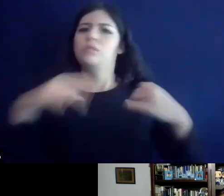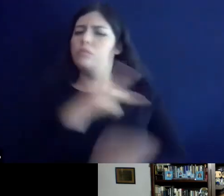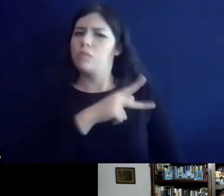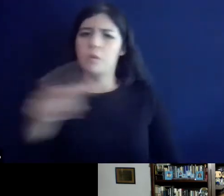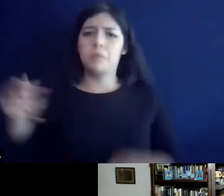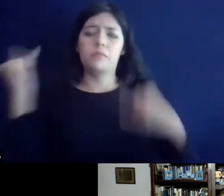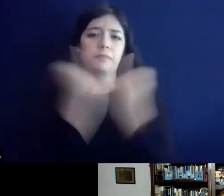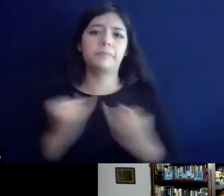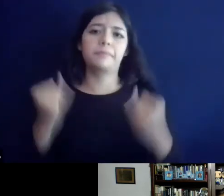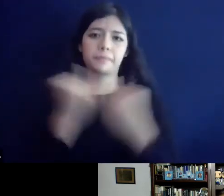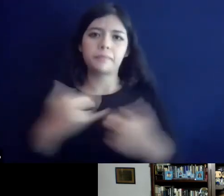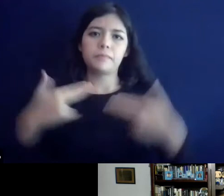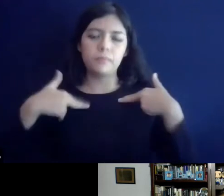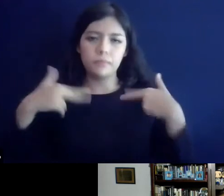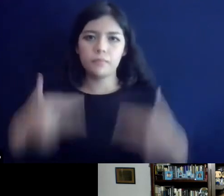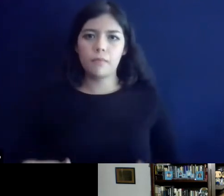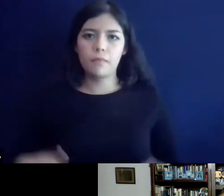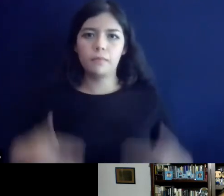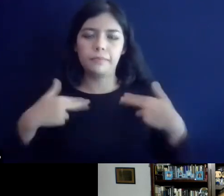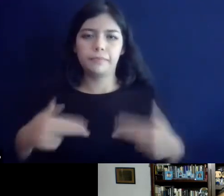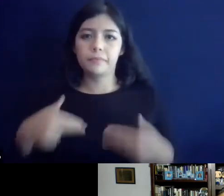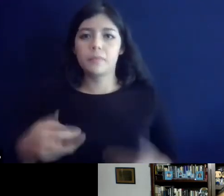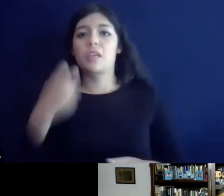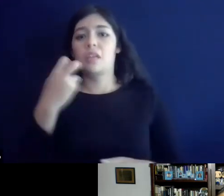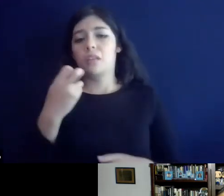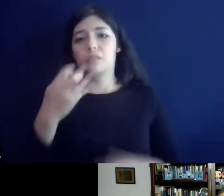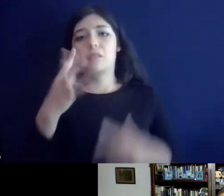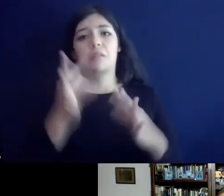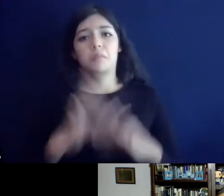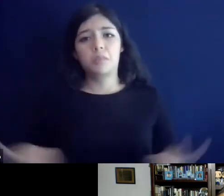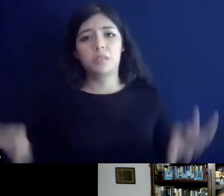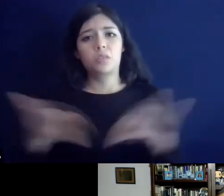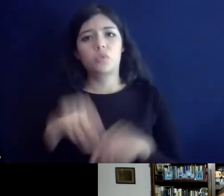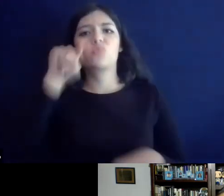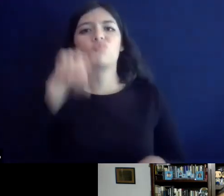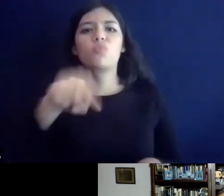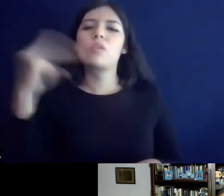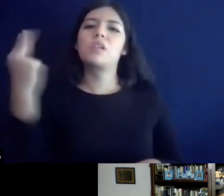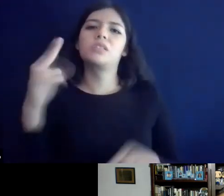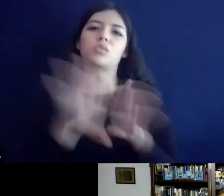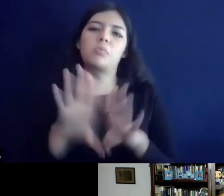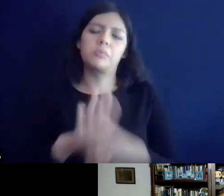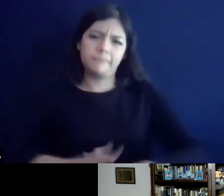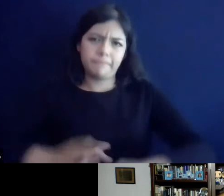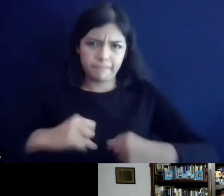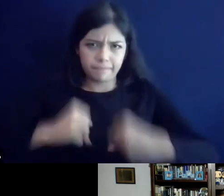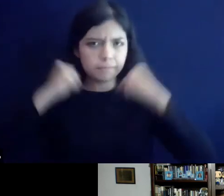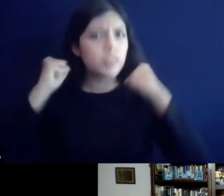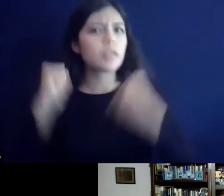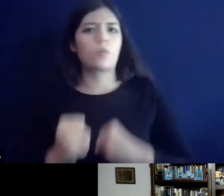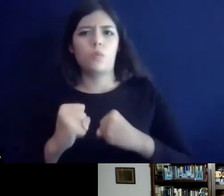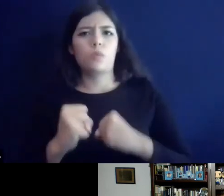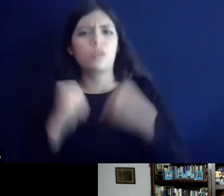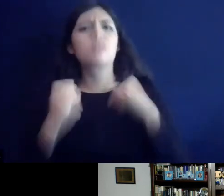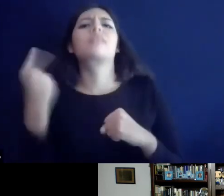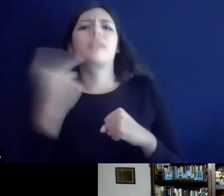Lo más importante para cualquier ser humano es que tú estés convencido de lo que quieres y estés